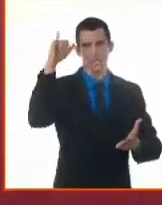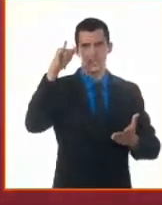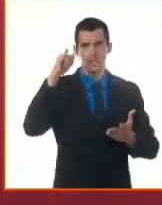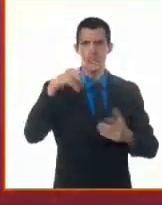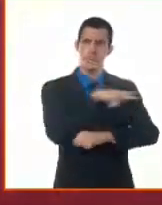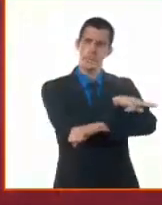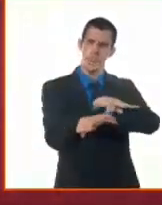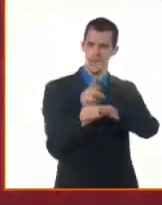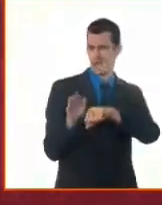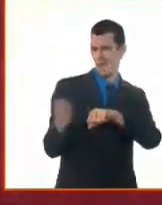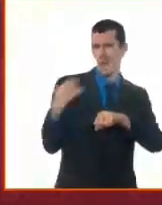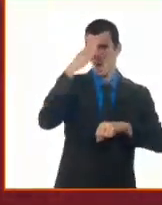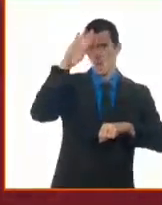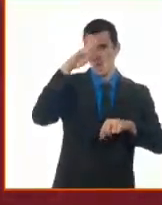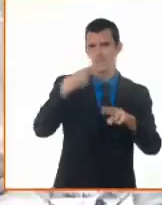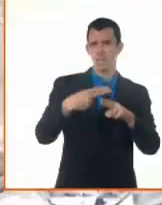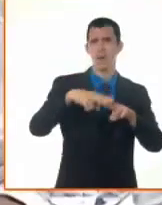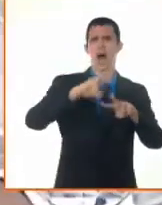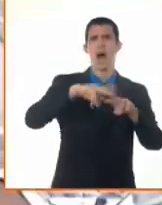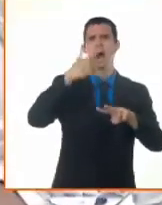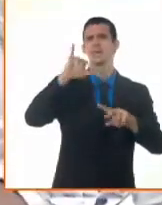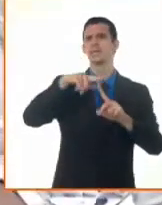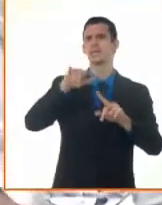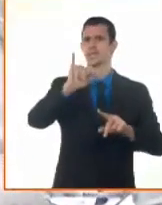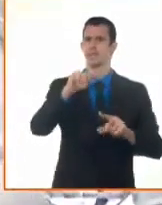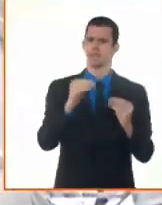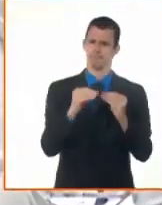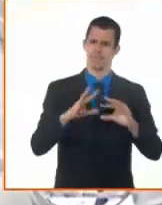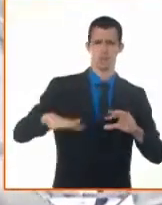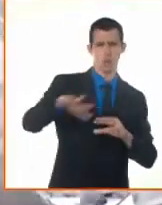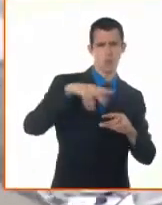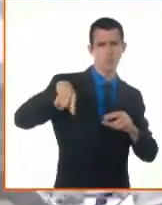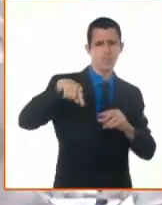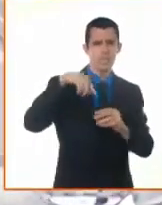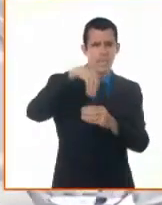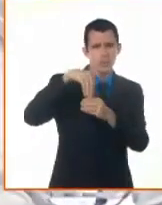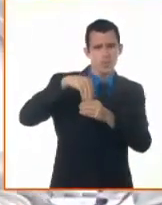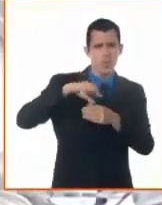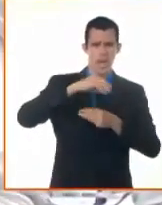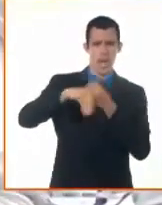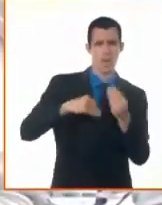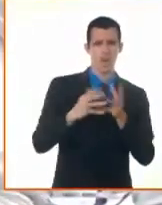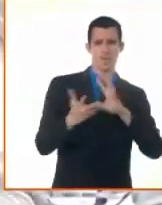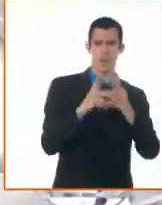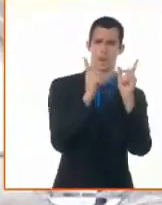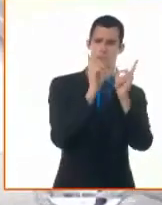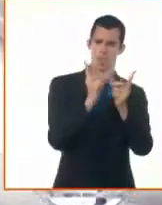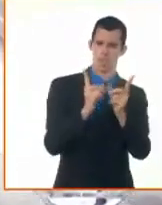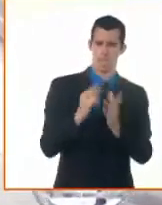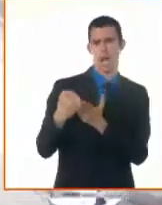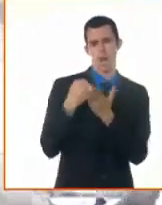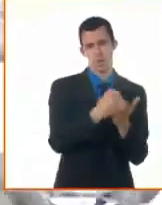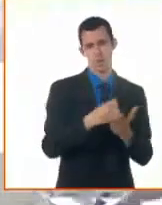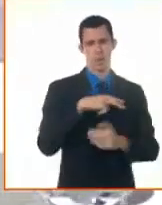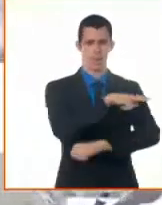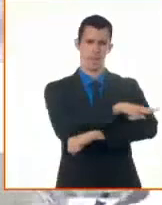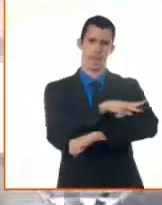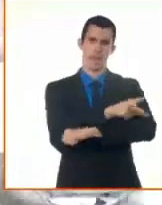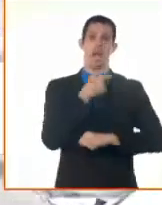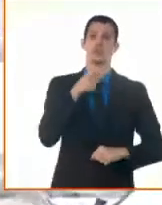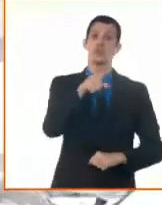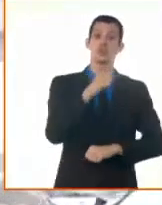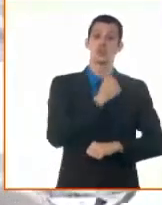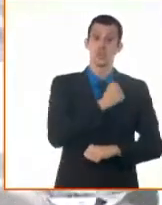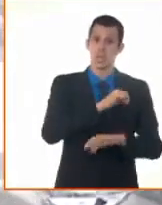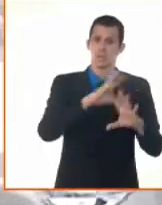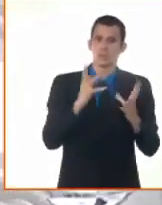contribuyan al desarrollo de ese país que la única forma de actuar con Haití es pacificar Haití si usted quiere ayudar a Haití tiene